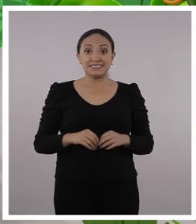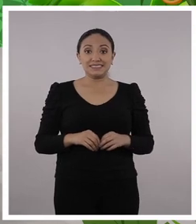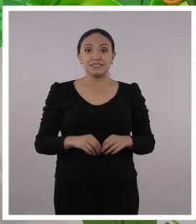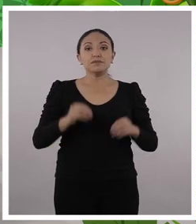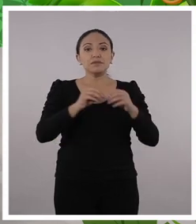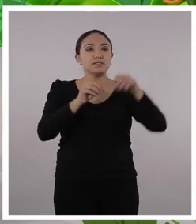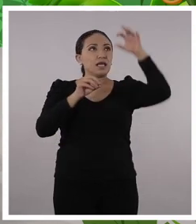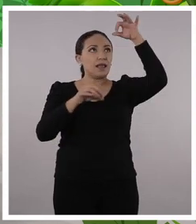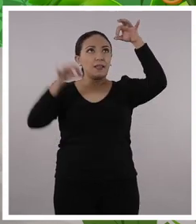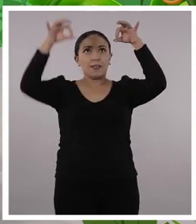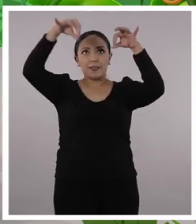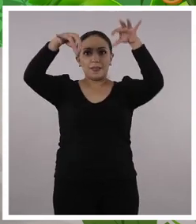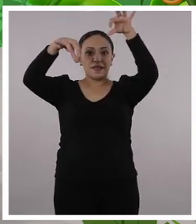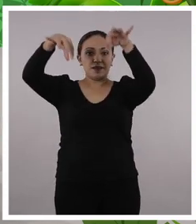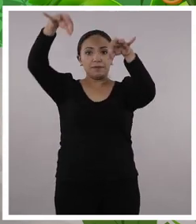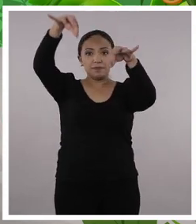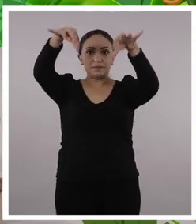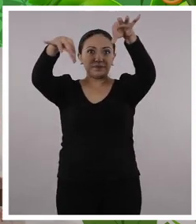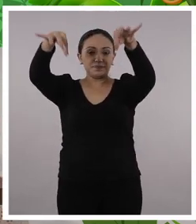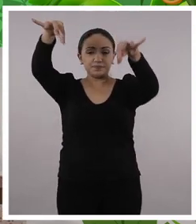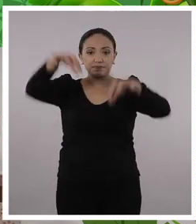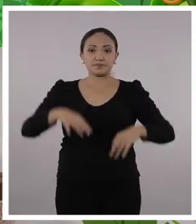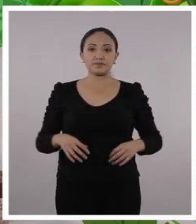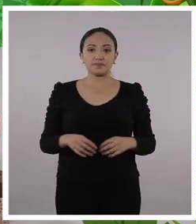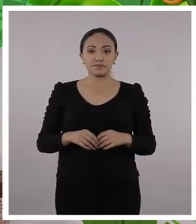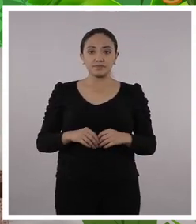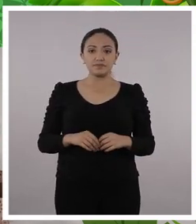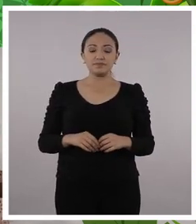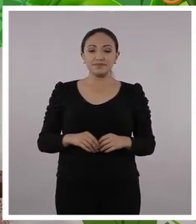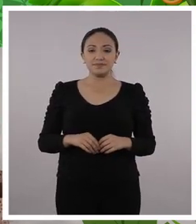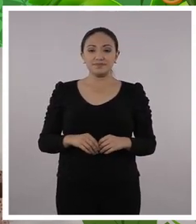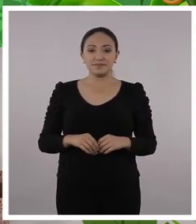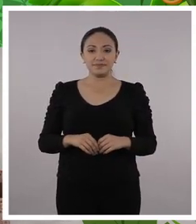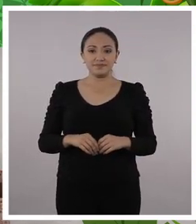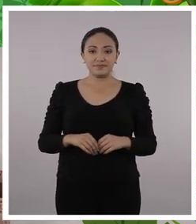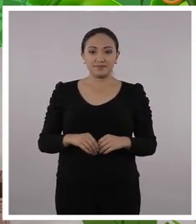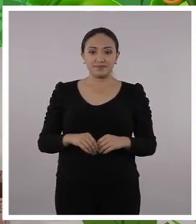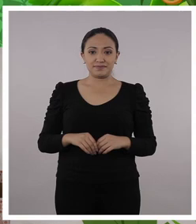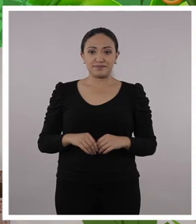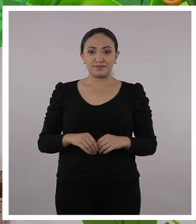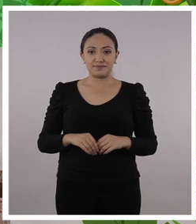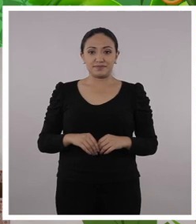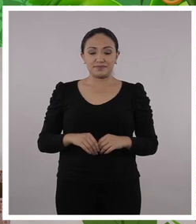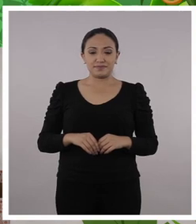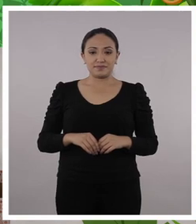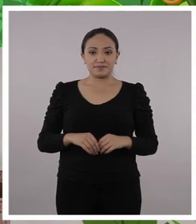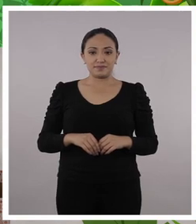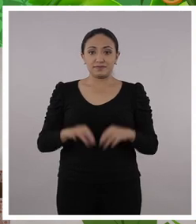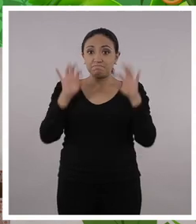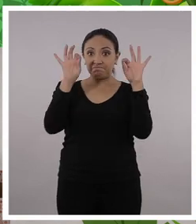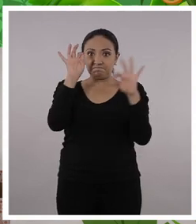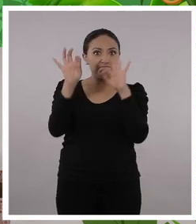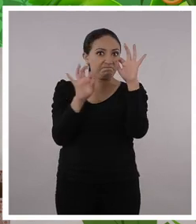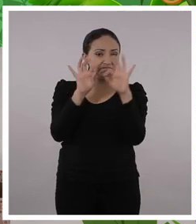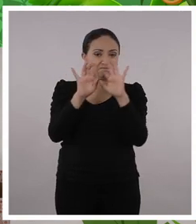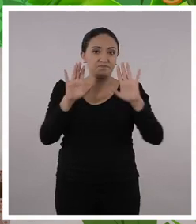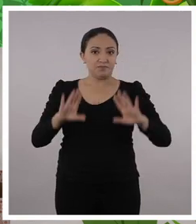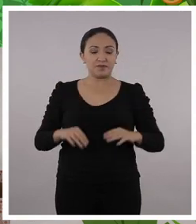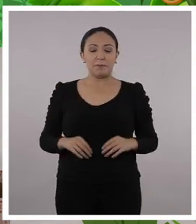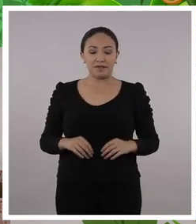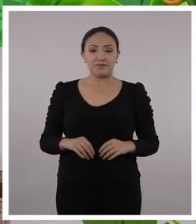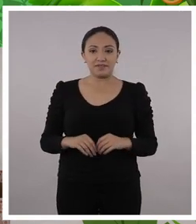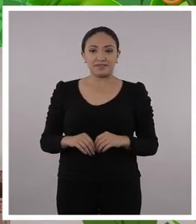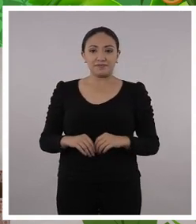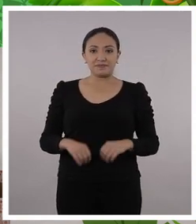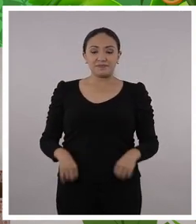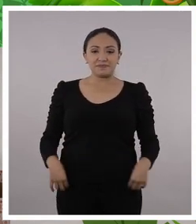Y vamos a colgar una por aquí, para que se vea como que está atrapado. Muy bien. Ahí está, Monse. Súper nuestro